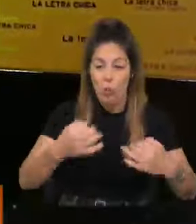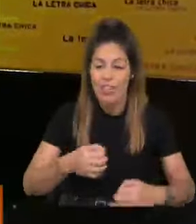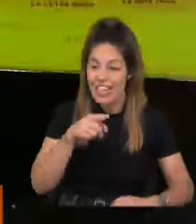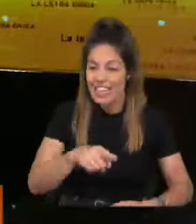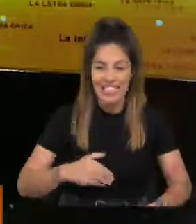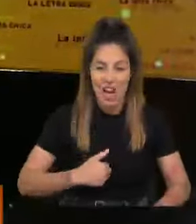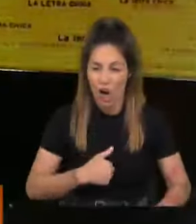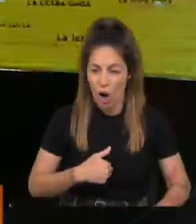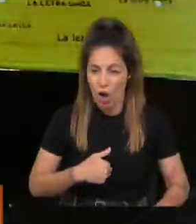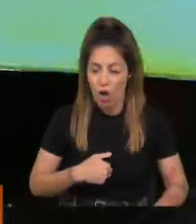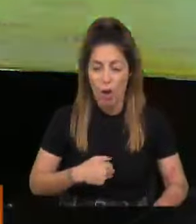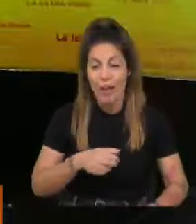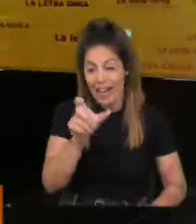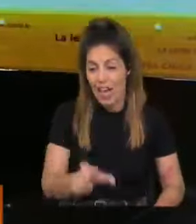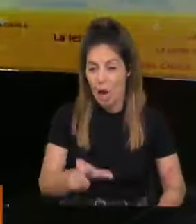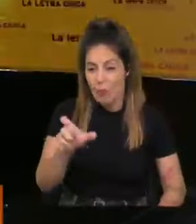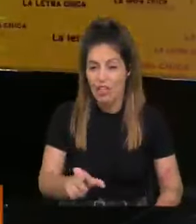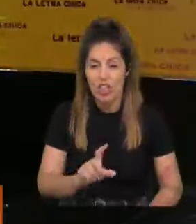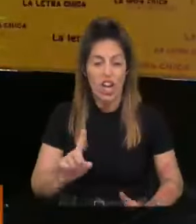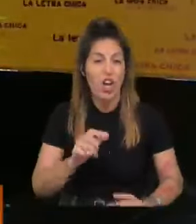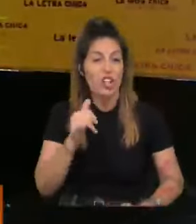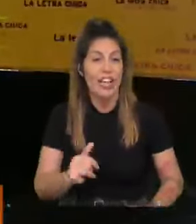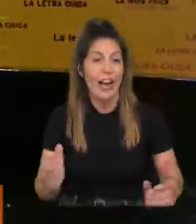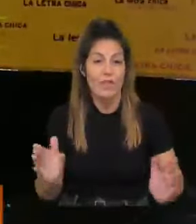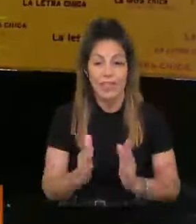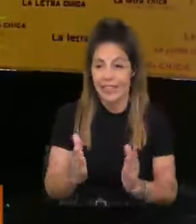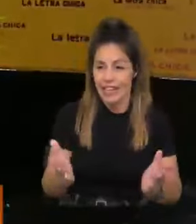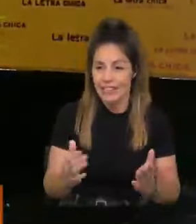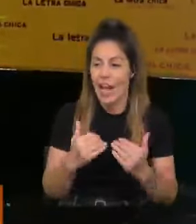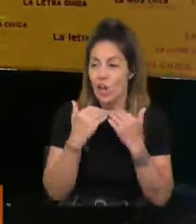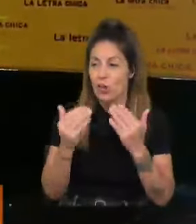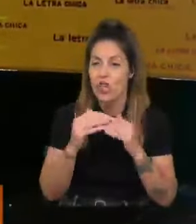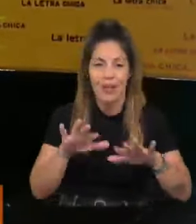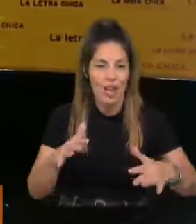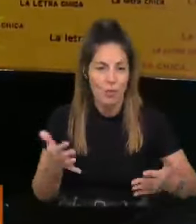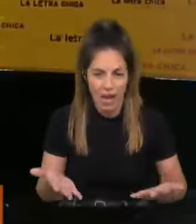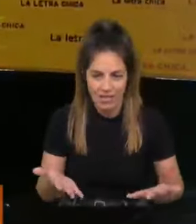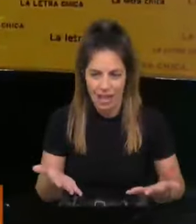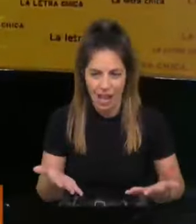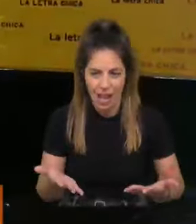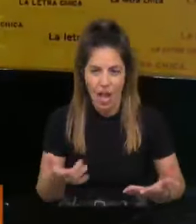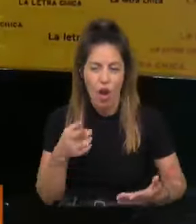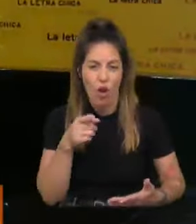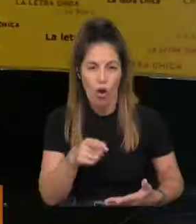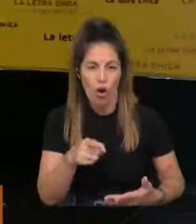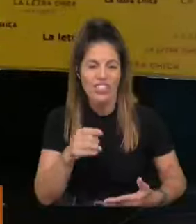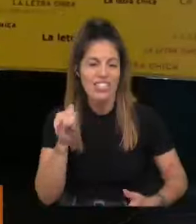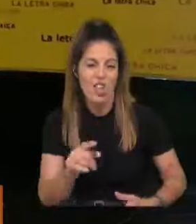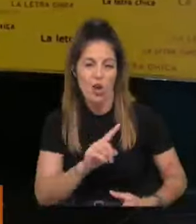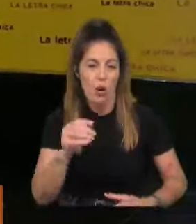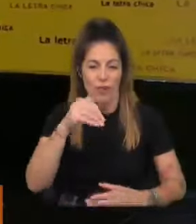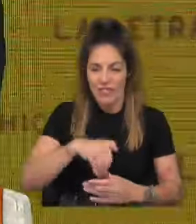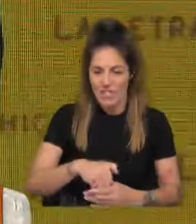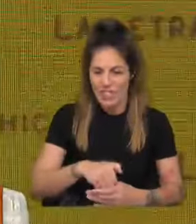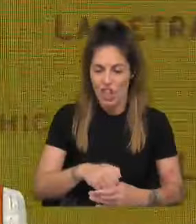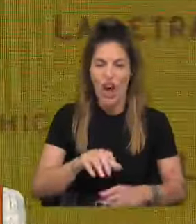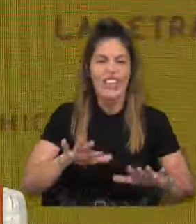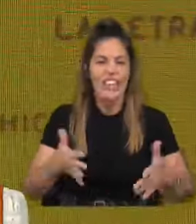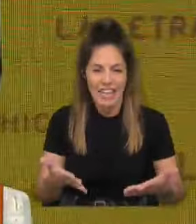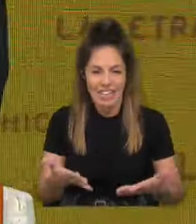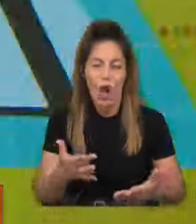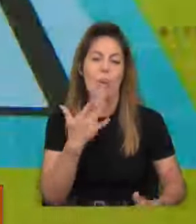función para que la ciudadanía no tenga que enfrentarse a no saber qué pasa con eh si hay plebiscito y en qué consiste